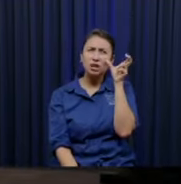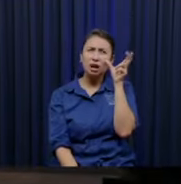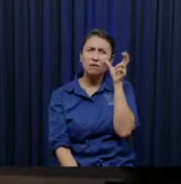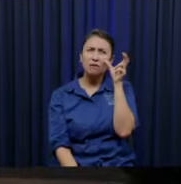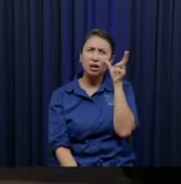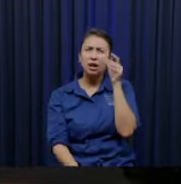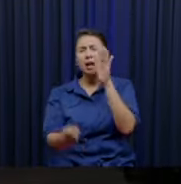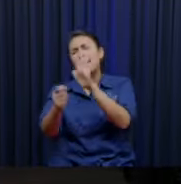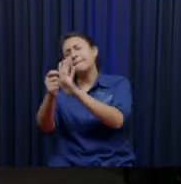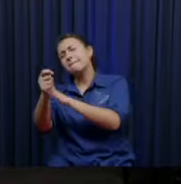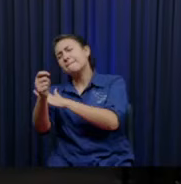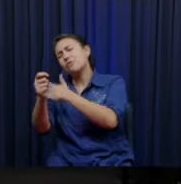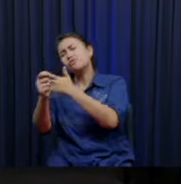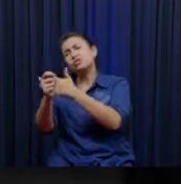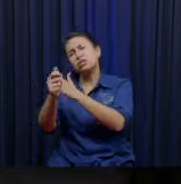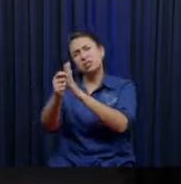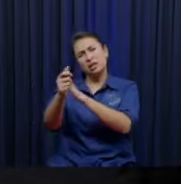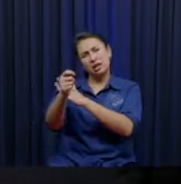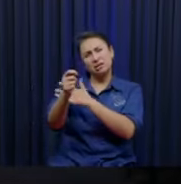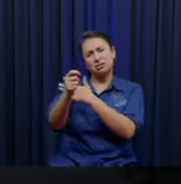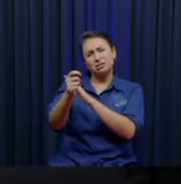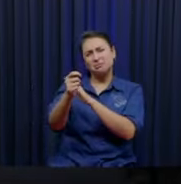Entonces, como que lo obligaban a uno.